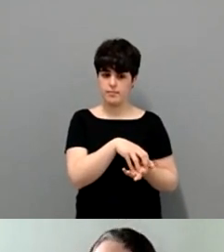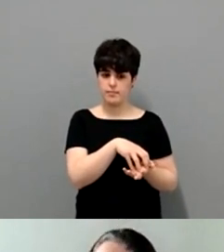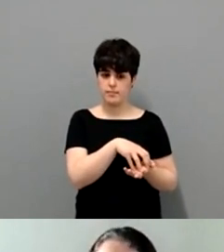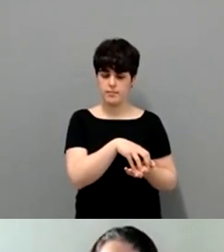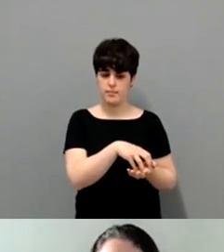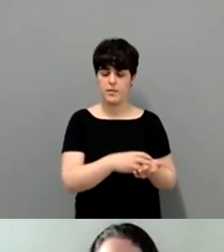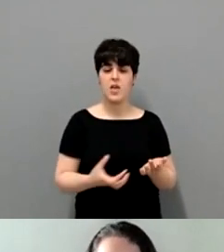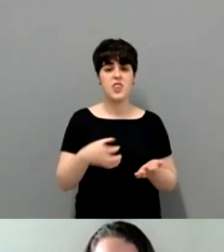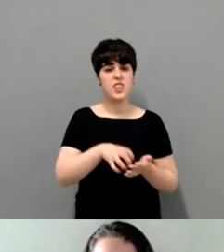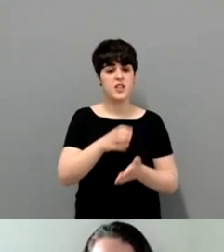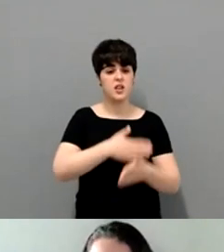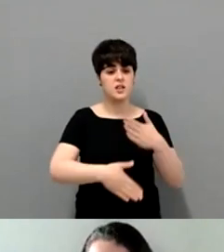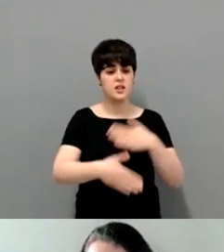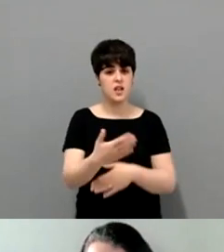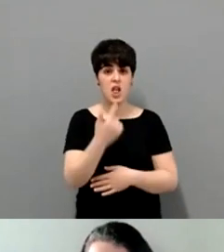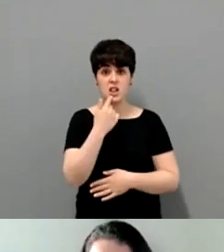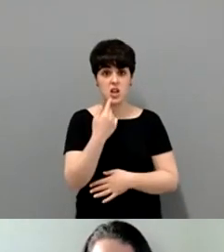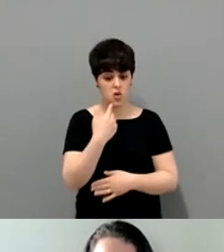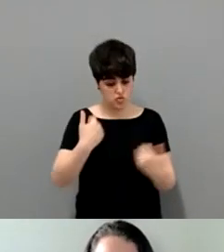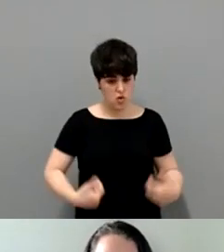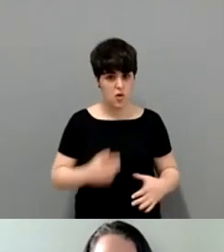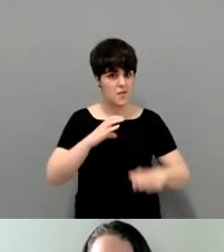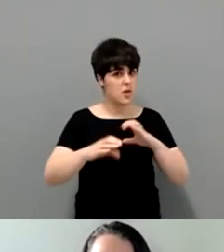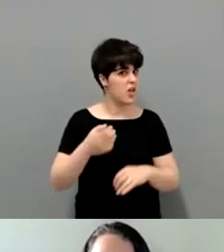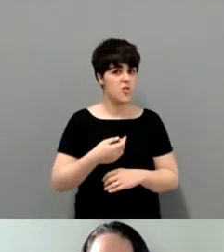El centro de discapacidad dijo que no lo era.